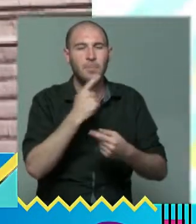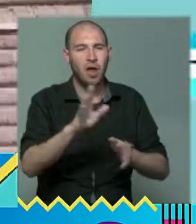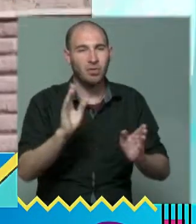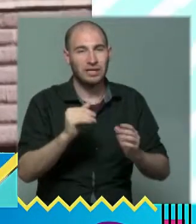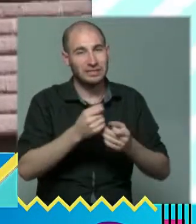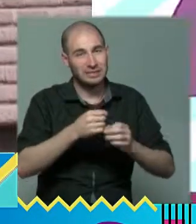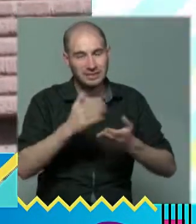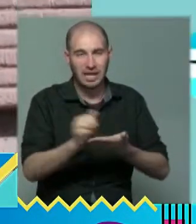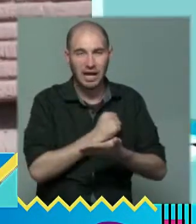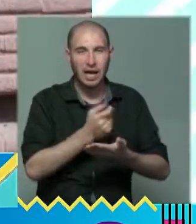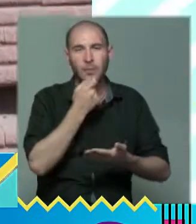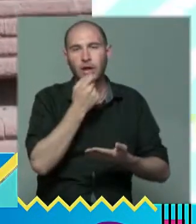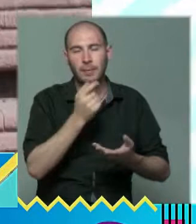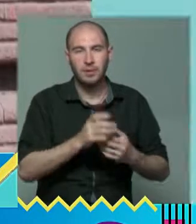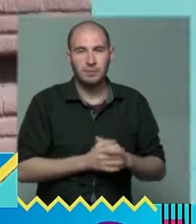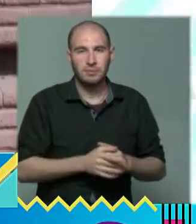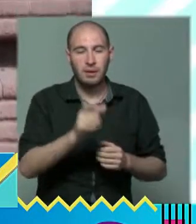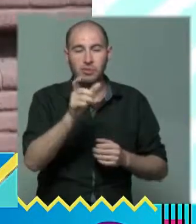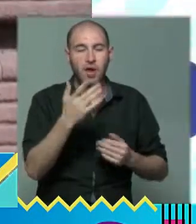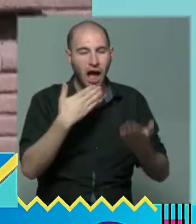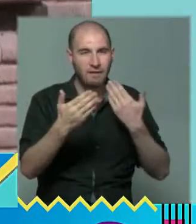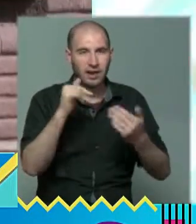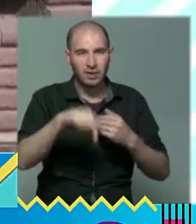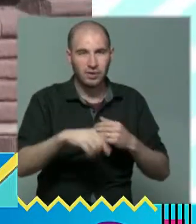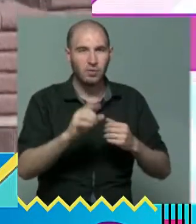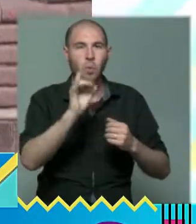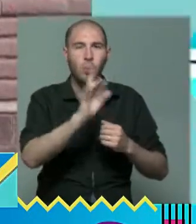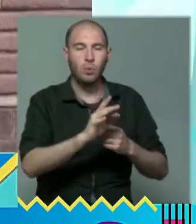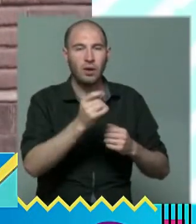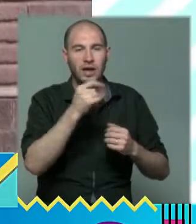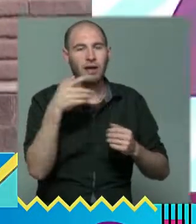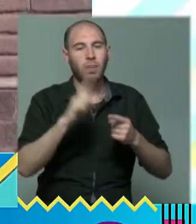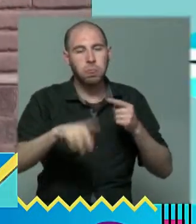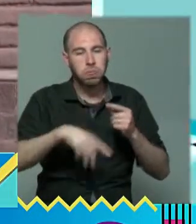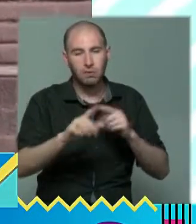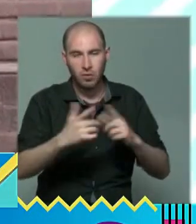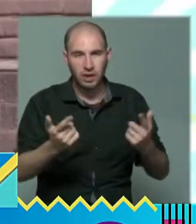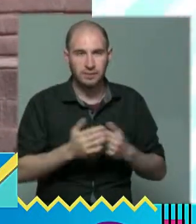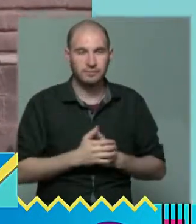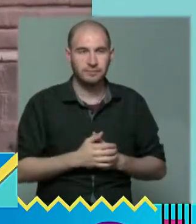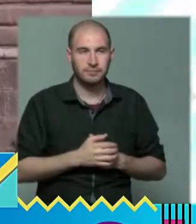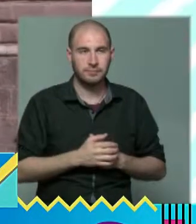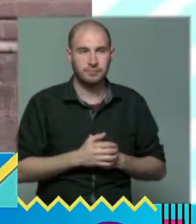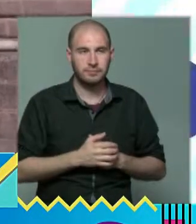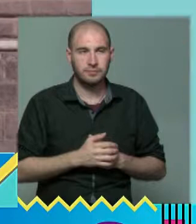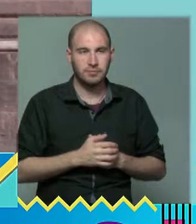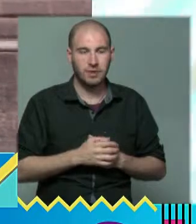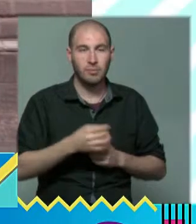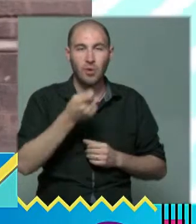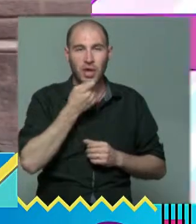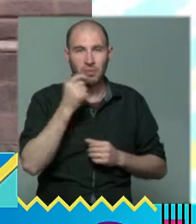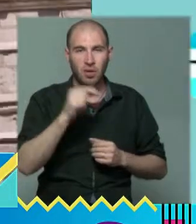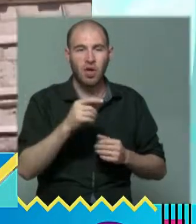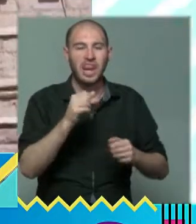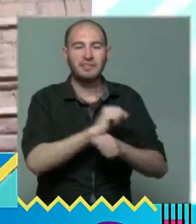para un caso en donde estamos hablando en donde no suele haber tanta reincidencia, sobre todo si se amerita quitar